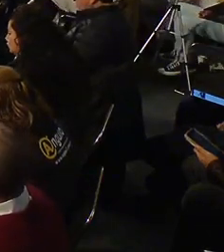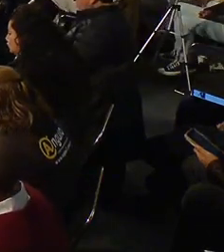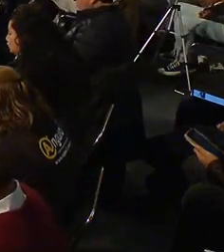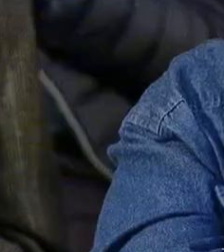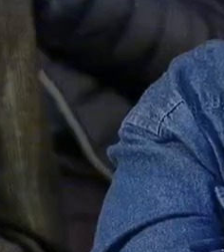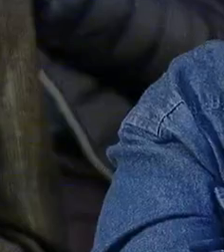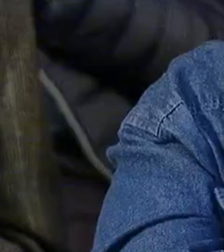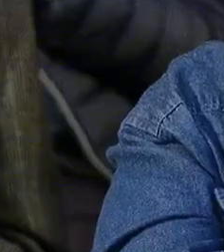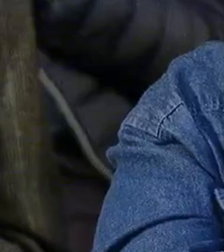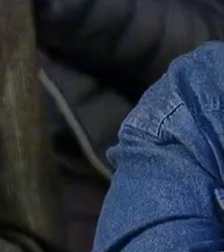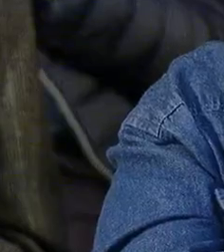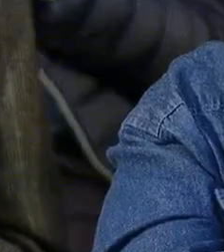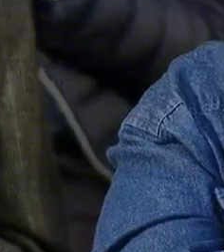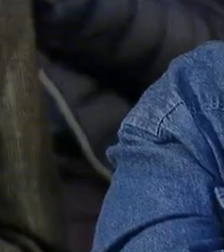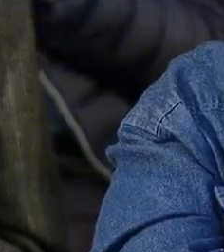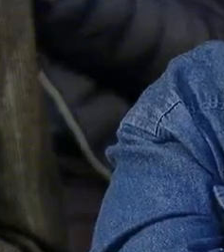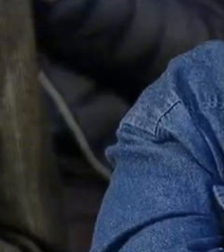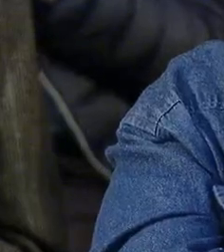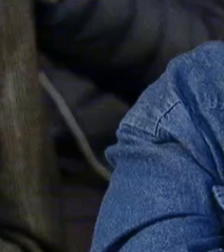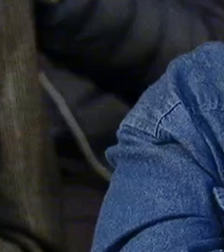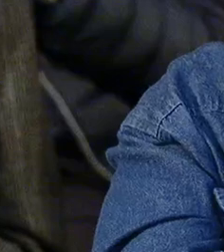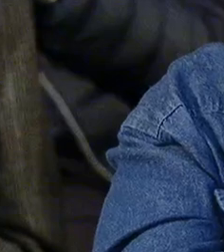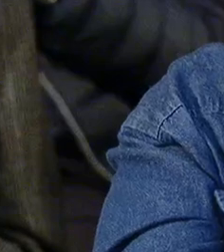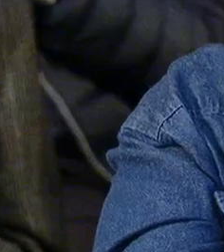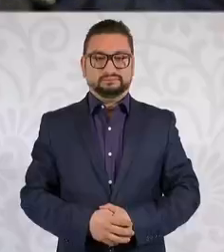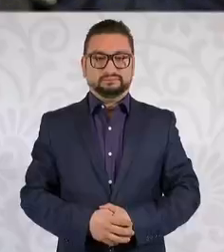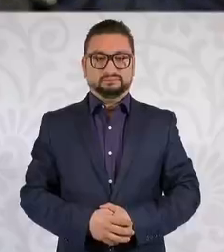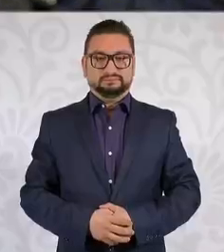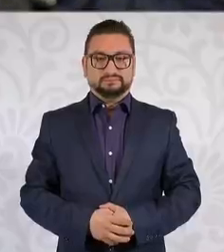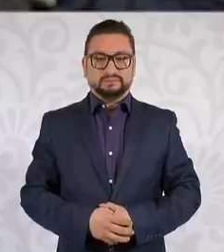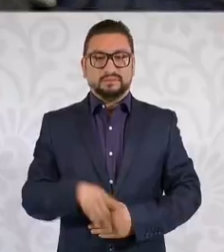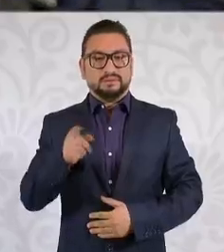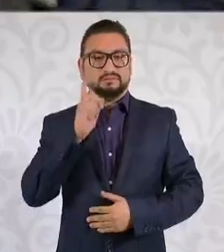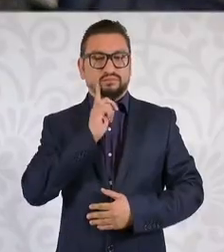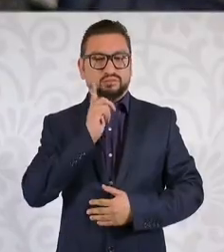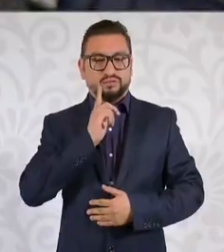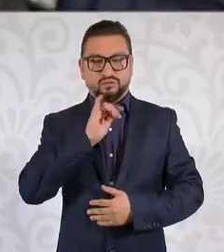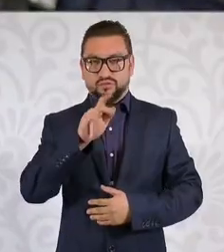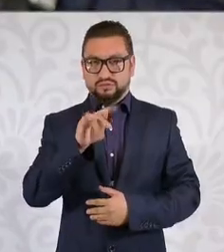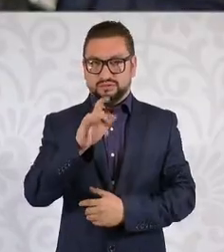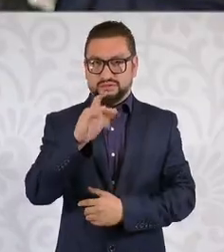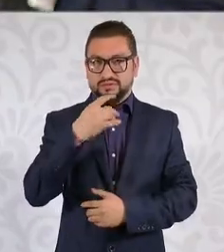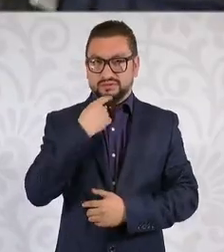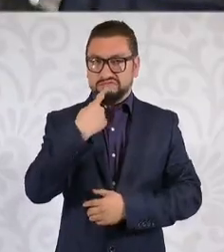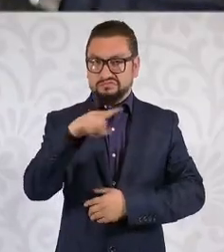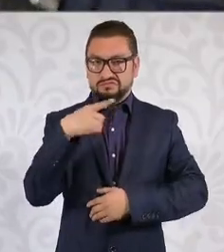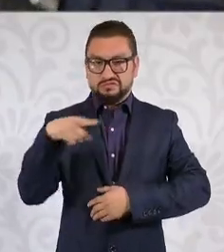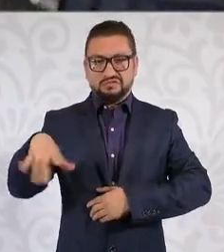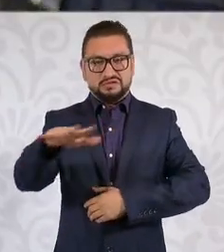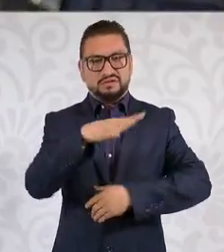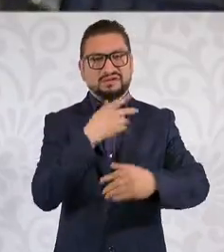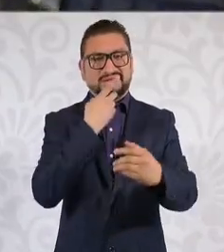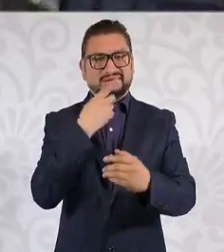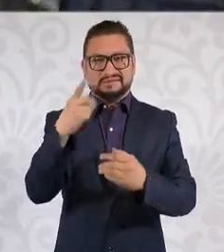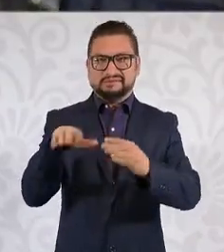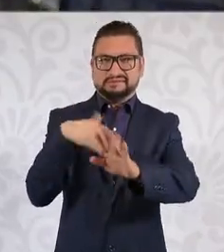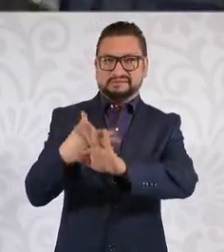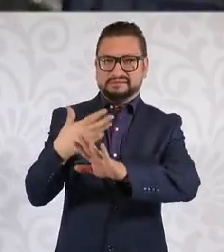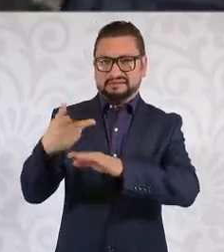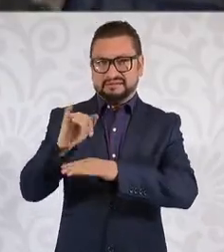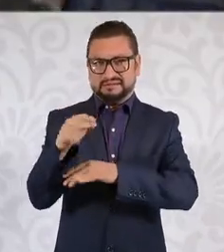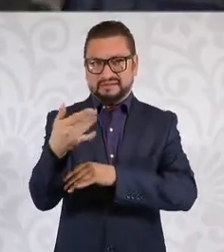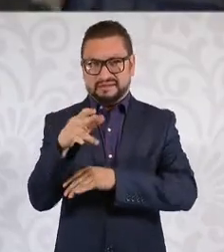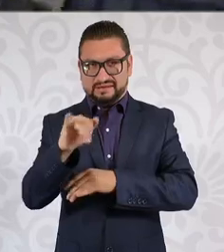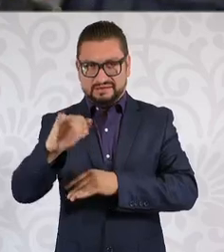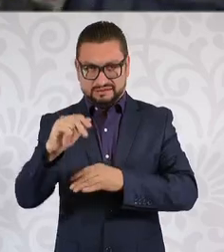comisionada del instituto, Julieta del Río, quien hizo la denuncia en redes sociales y condenó estos hechos.